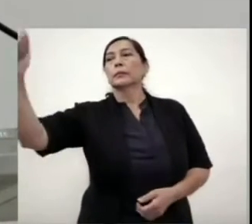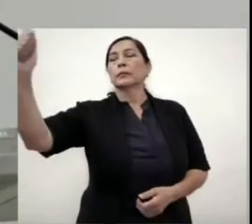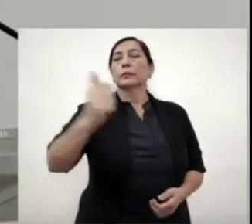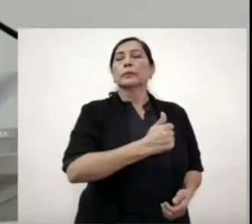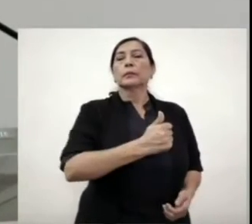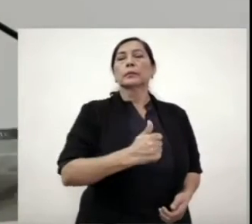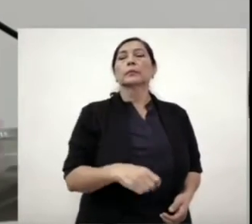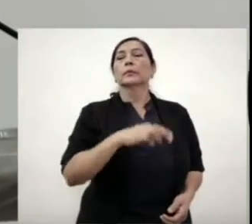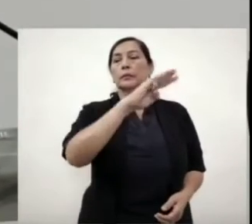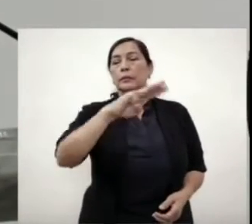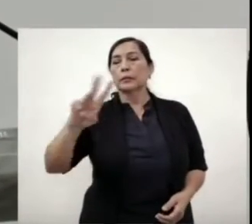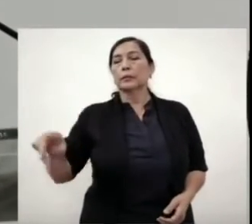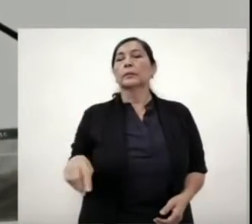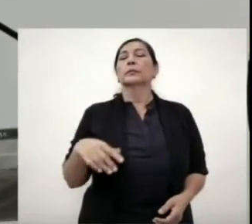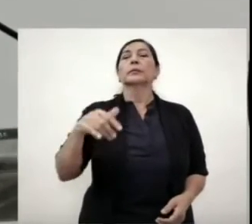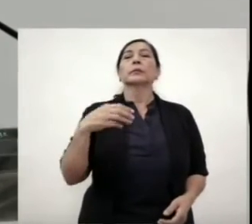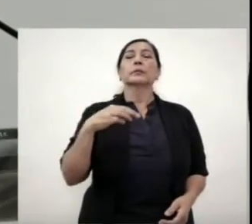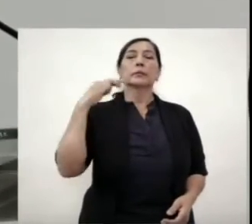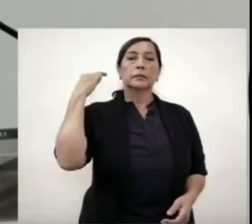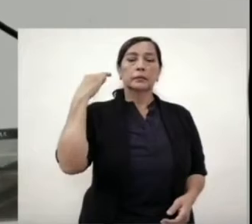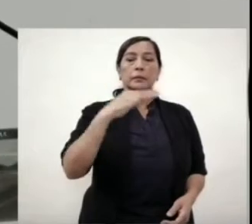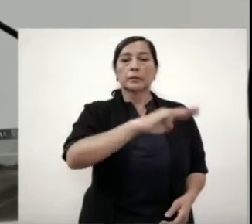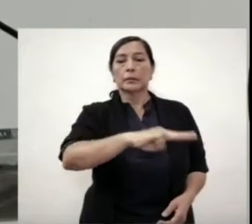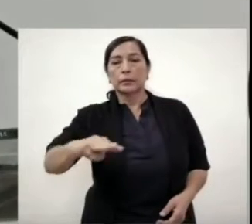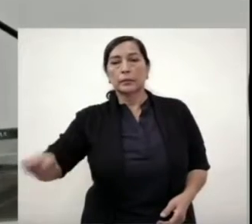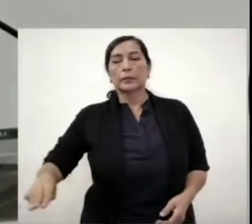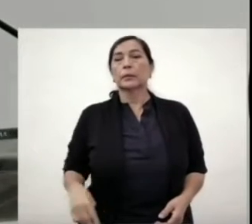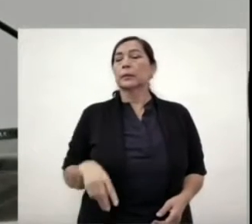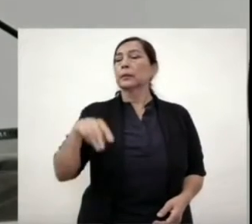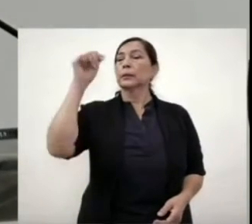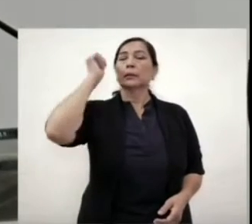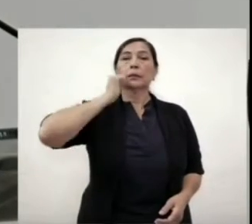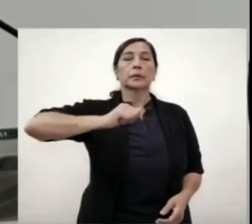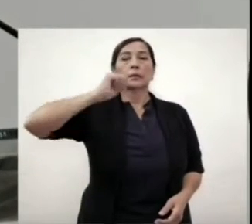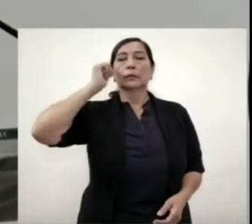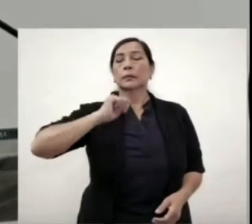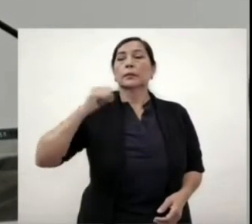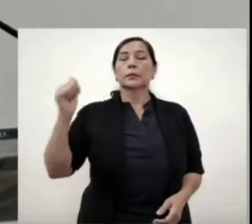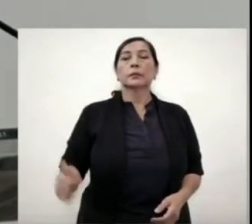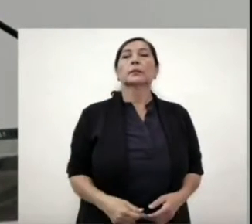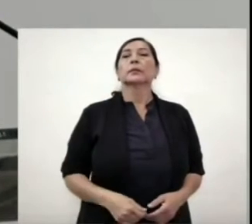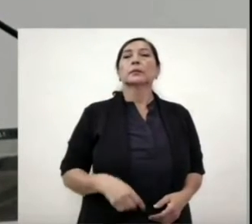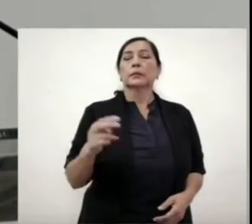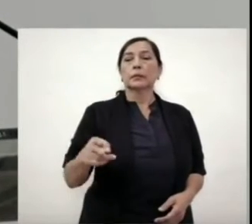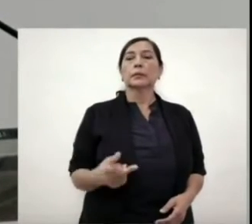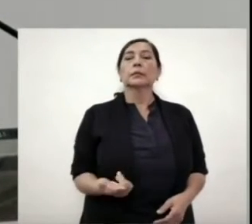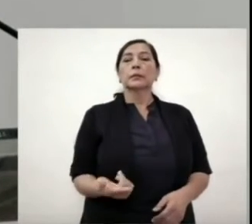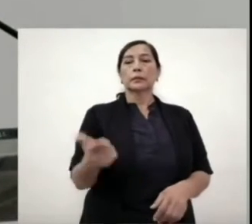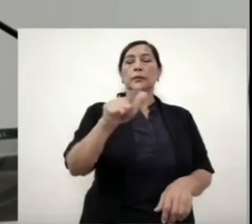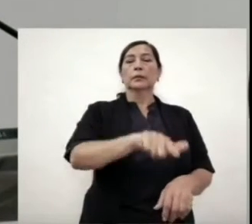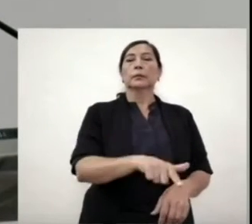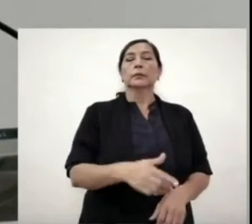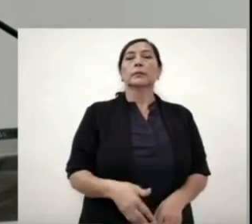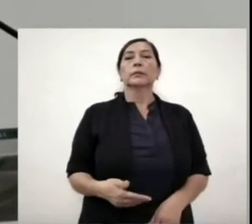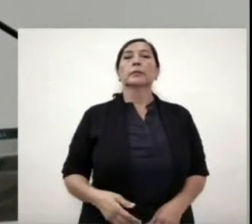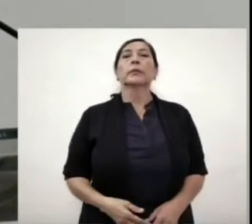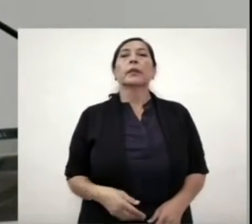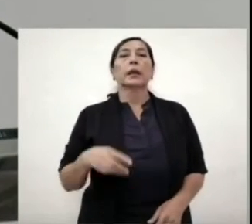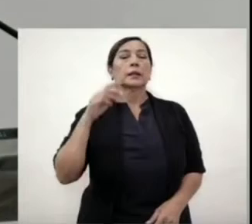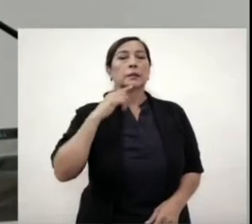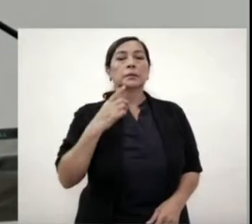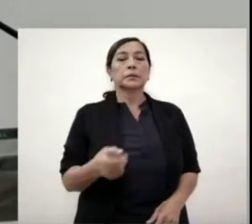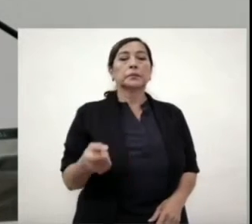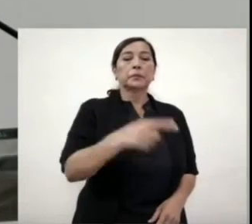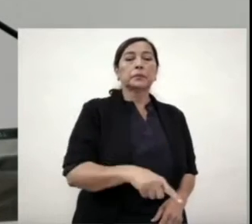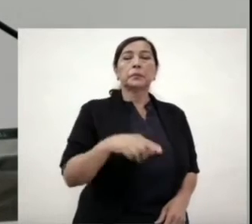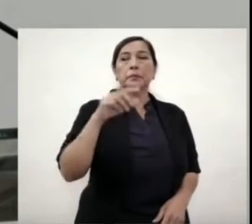llamada que damos al gobernador, luego lo instruye para que salgamos adelante en cualquier